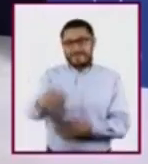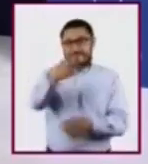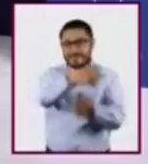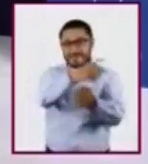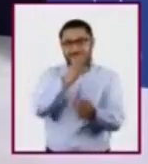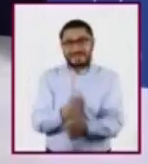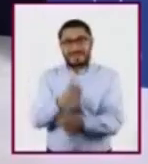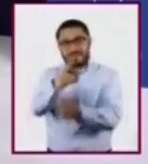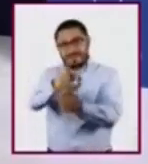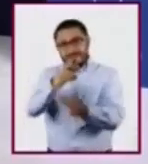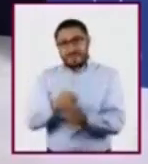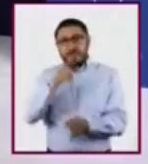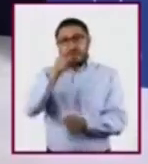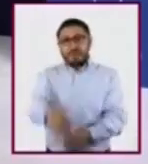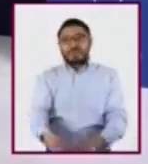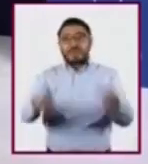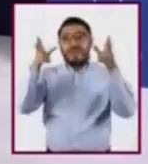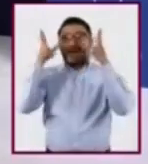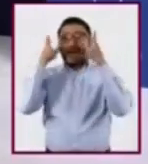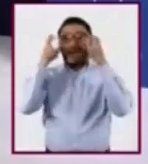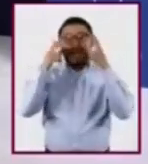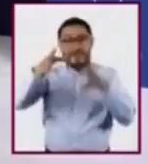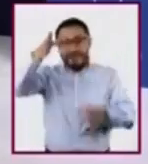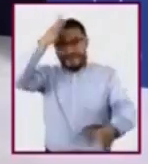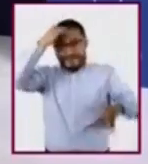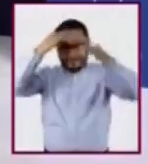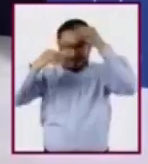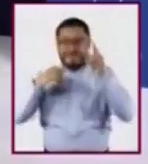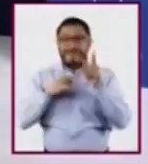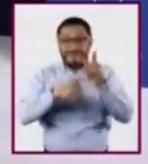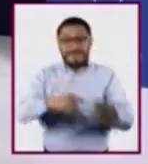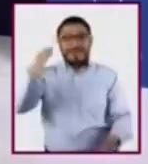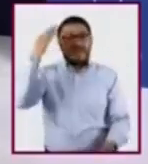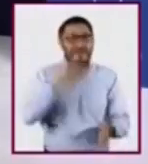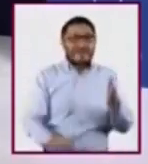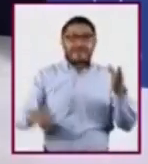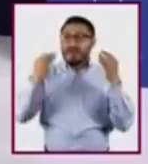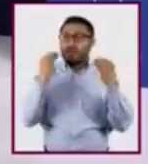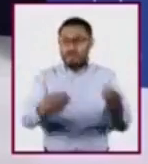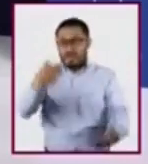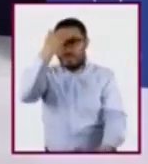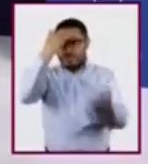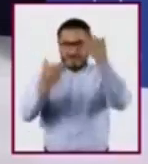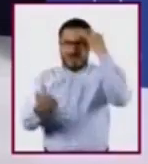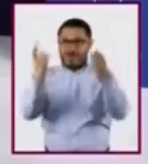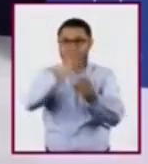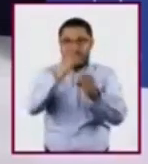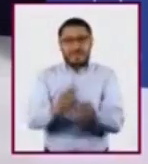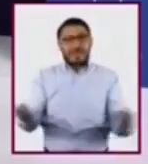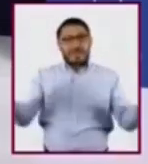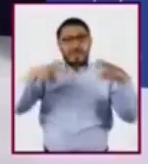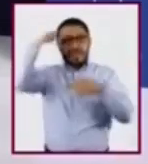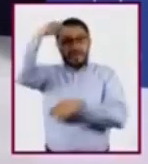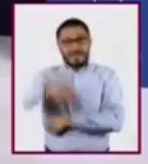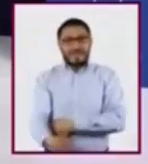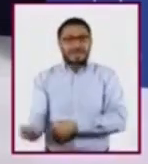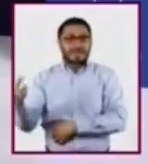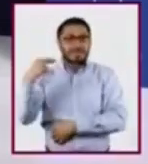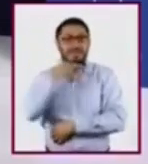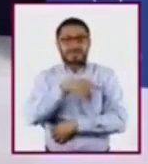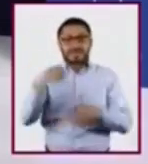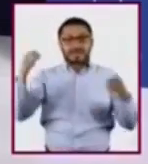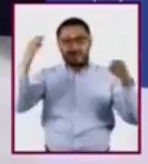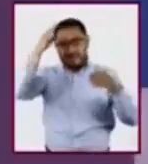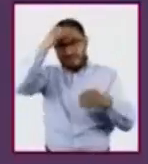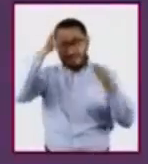continúen aprendiendo, porque aún nos queda mucho por explorar y descubrir. Así que nos vemos pronto aquí, en Aprende en Casa 2.